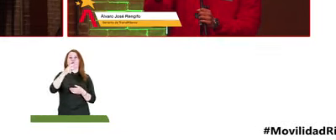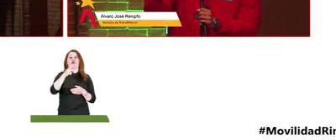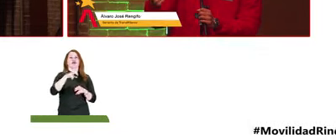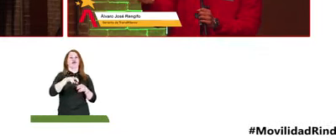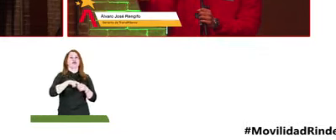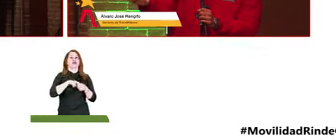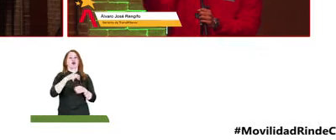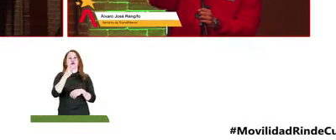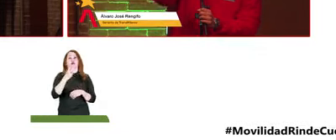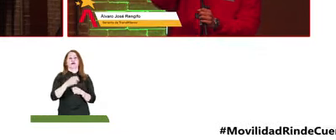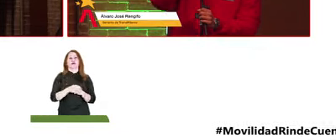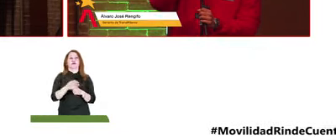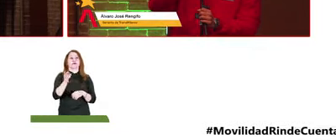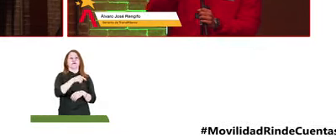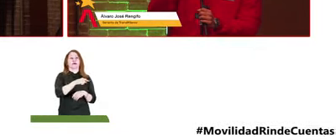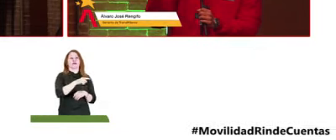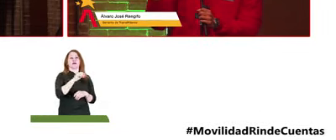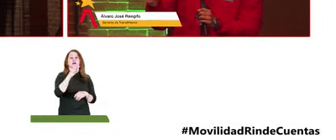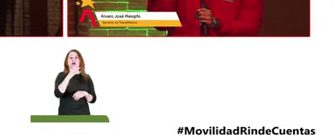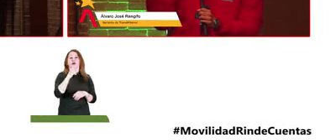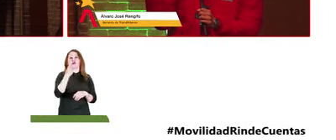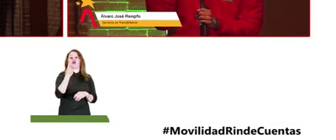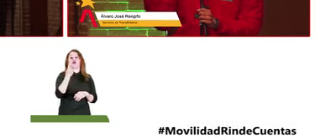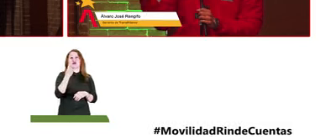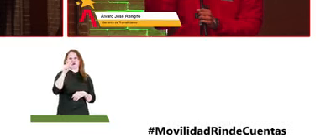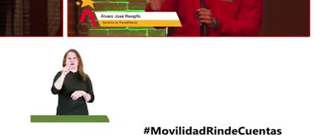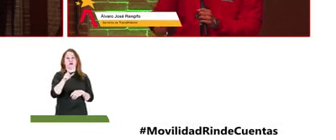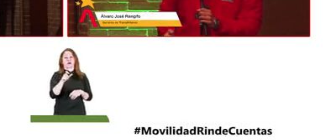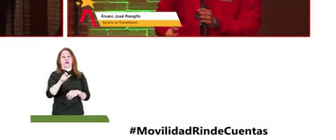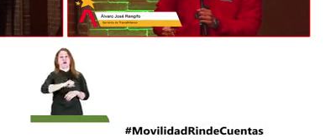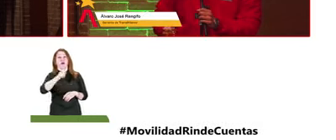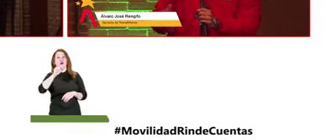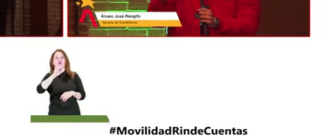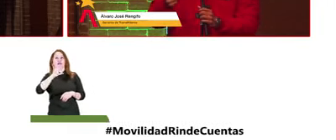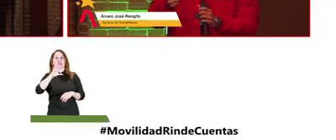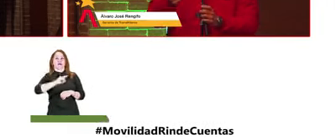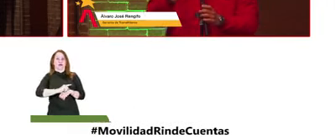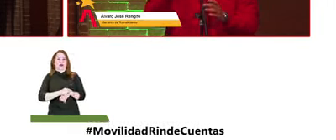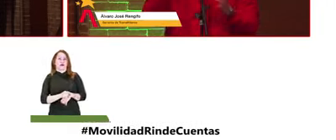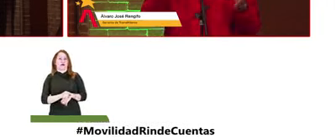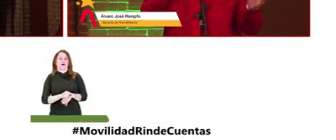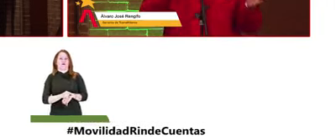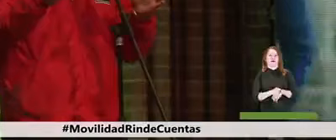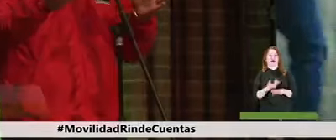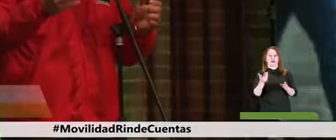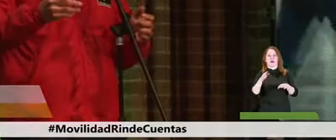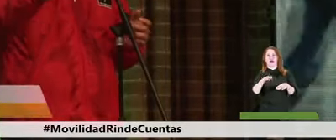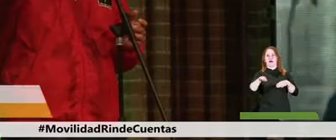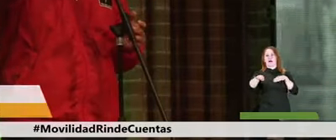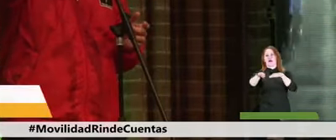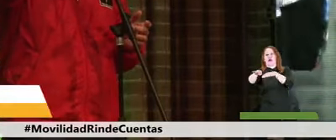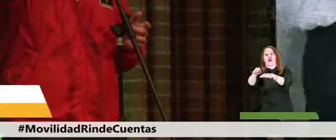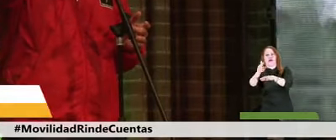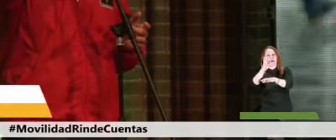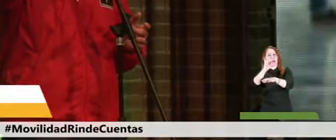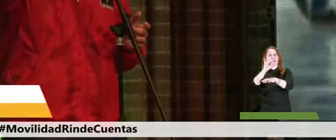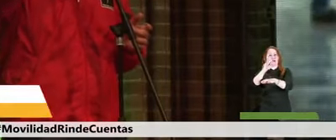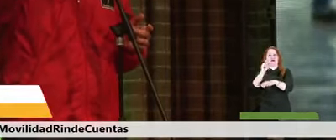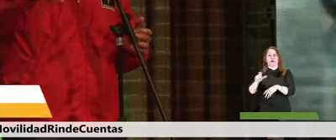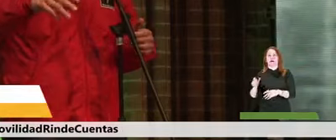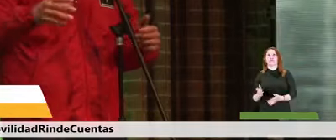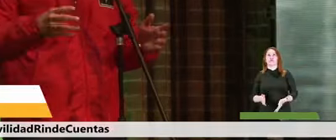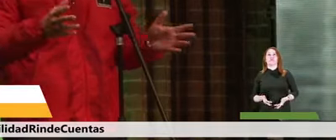ver en cuánto llega el cuarto bus. El cuarto bus venía a 35 minutos. Y claro, cuando llega, esas dos personas que iban en